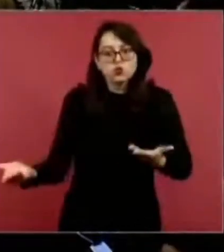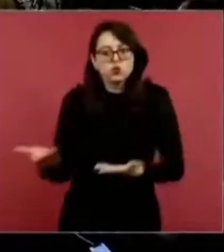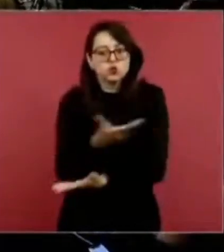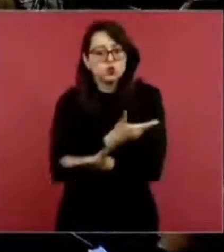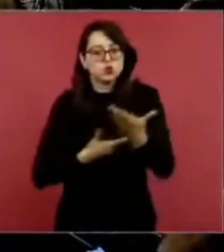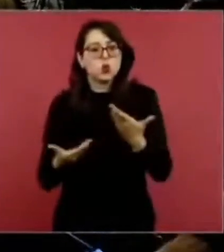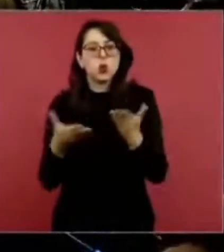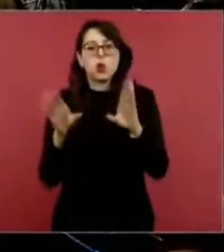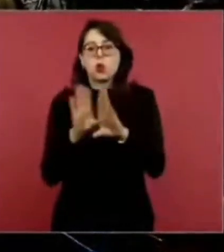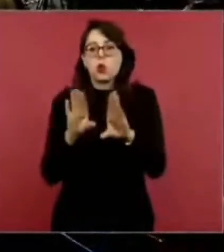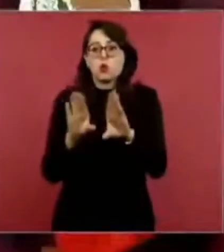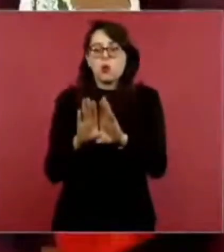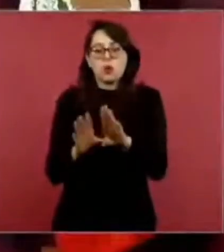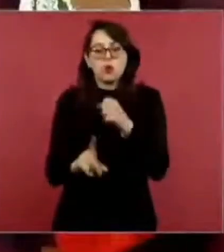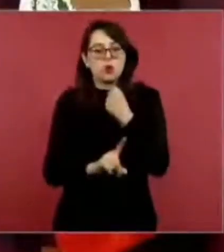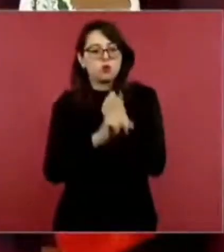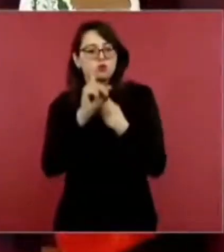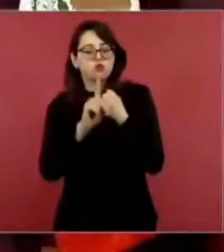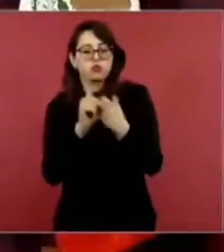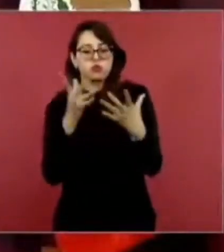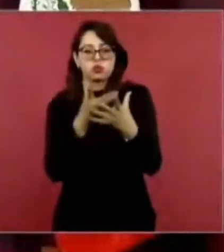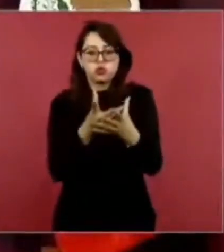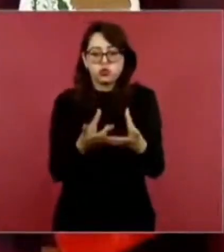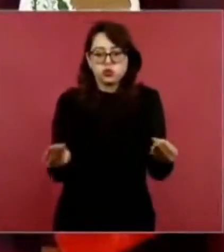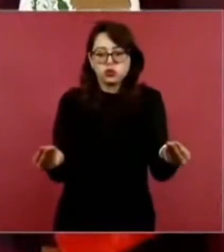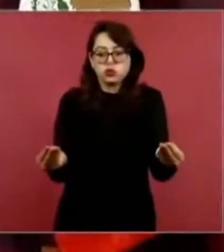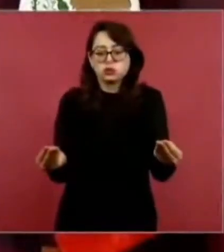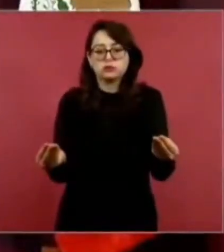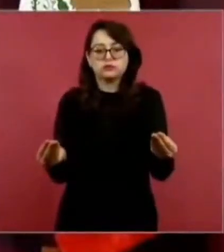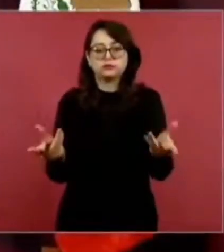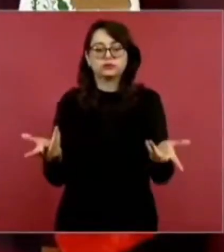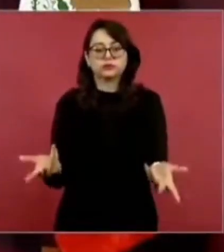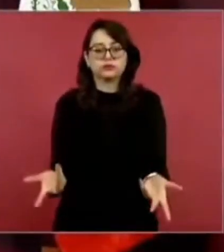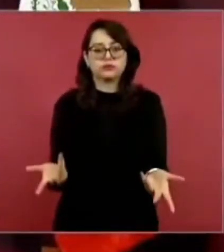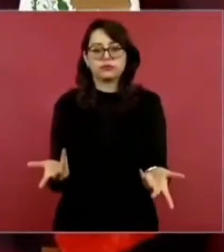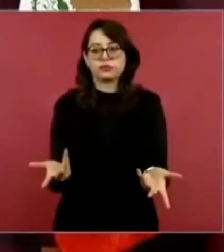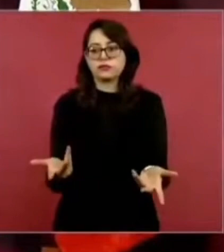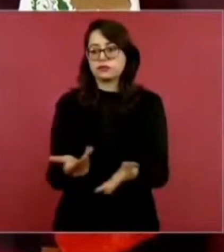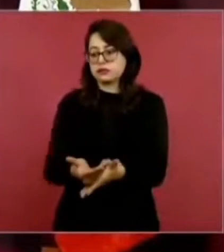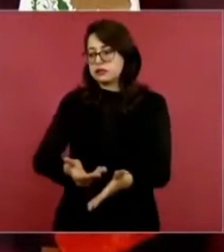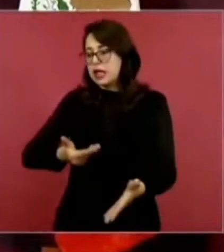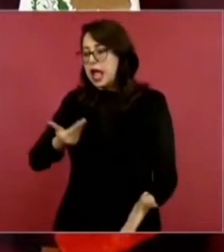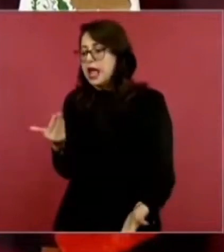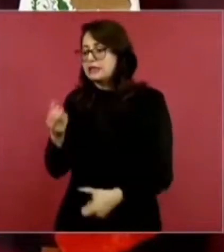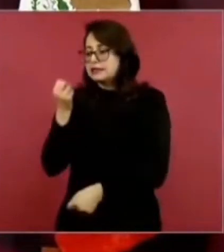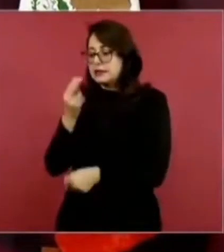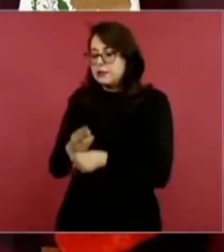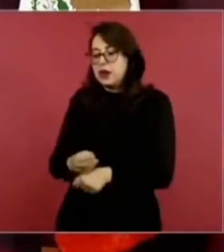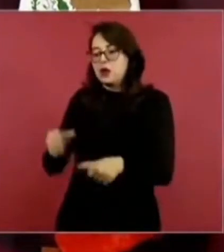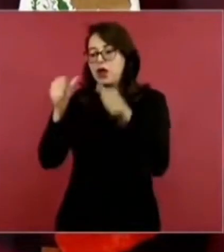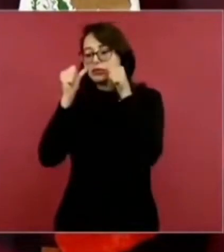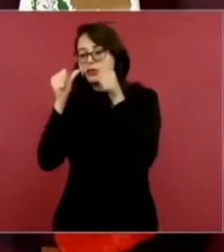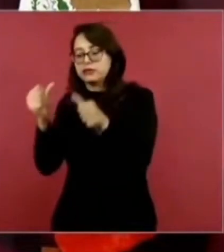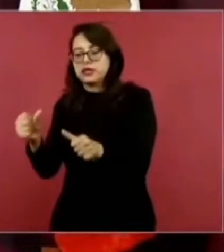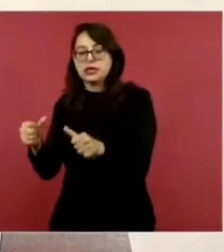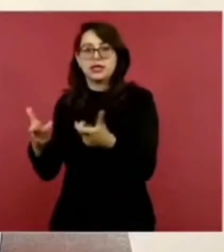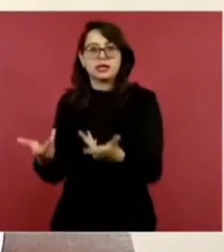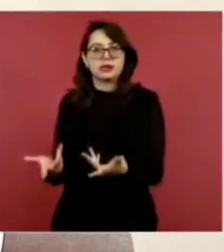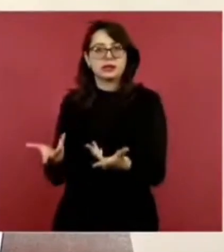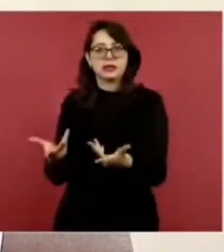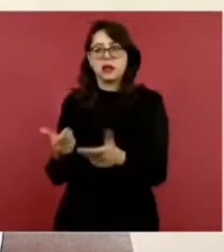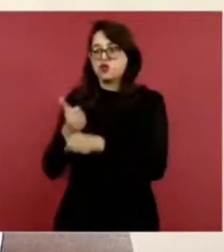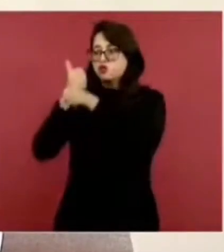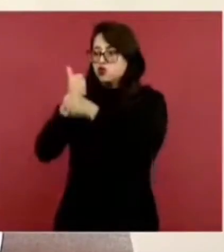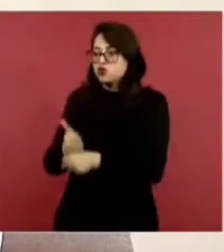opciones alternativas, atendiendo las causas, hacer a un lado las medidas coercitivas. Eso no sirve.